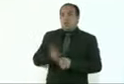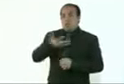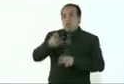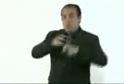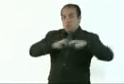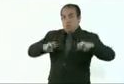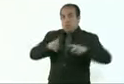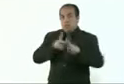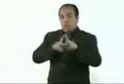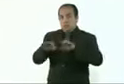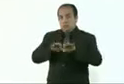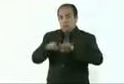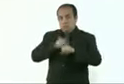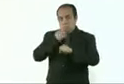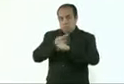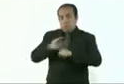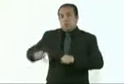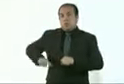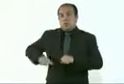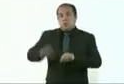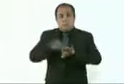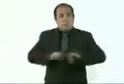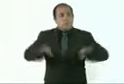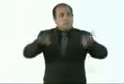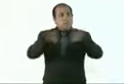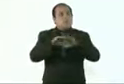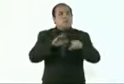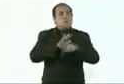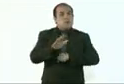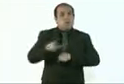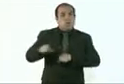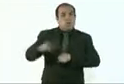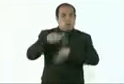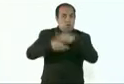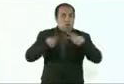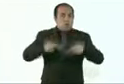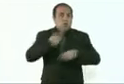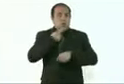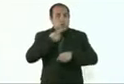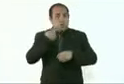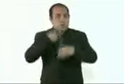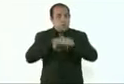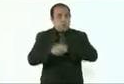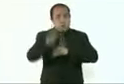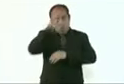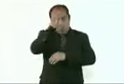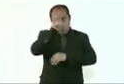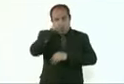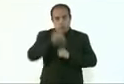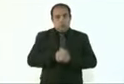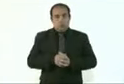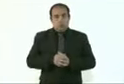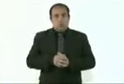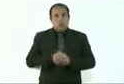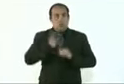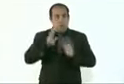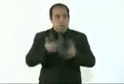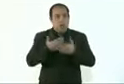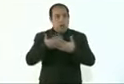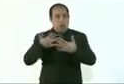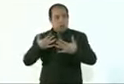trabajo con Secretaría de Gobierno, pero lo importante, y estarán de acuerdo todos los usuarios del metro, que además lo habían estado